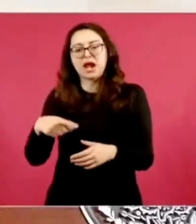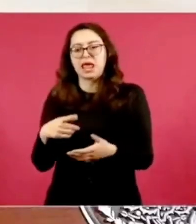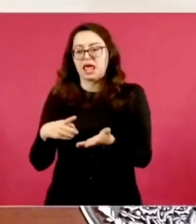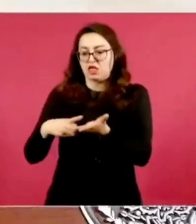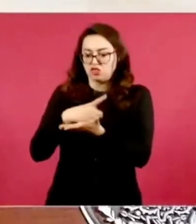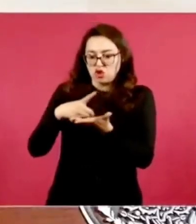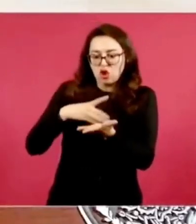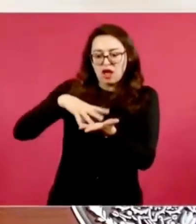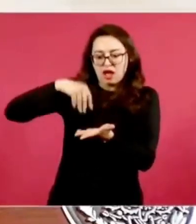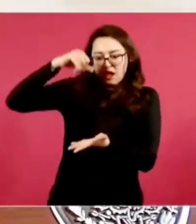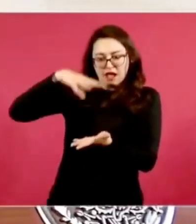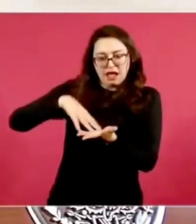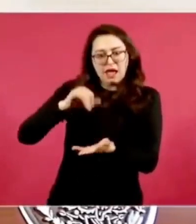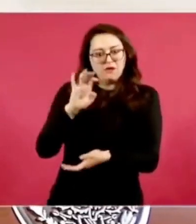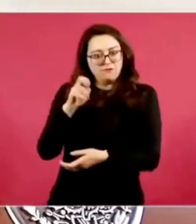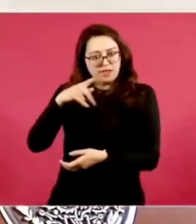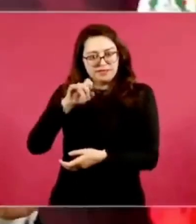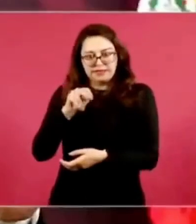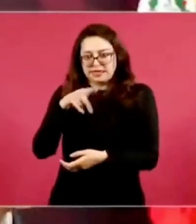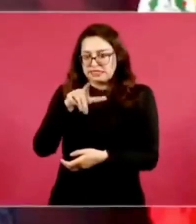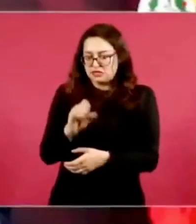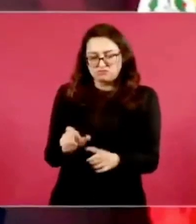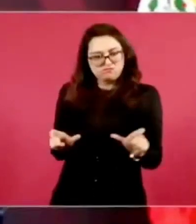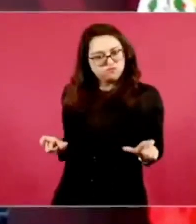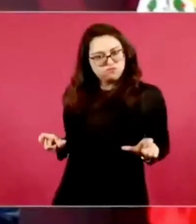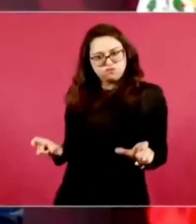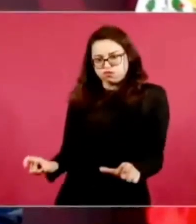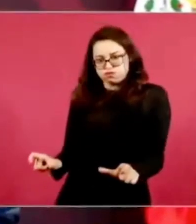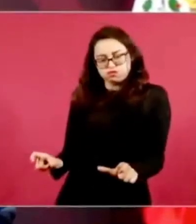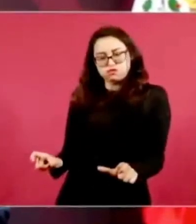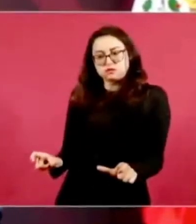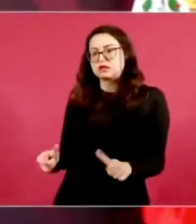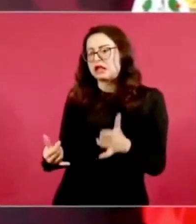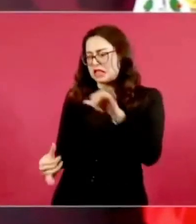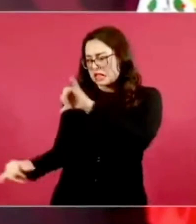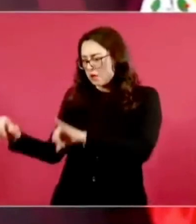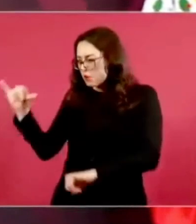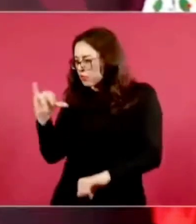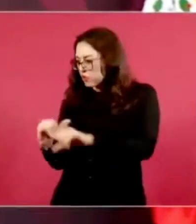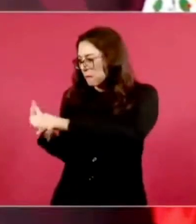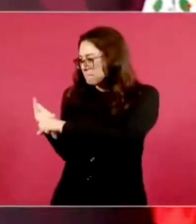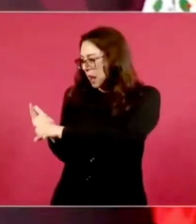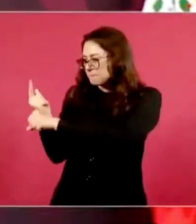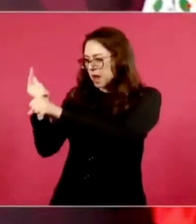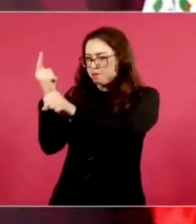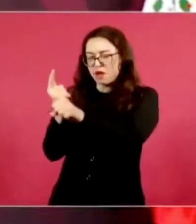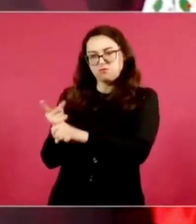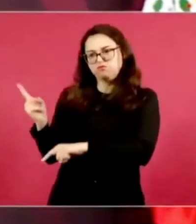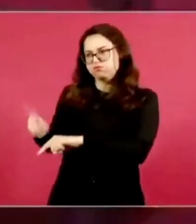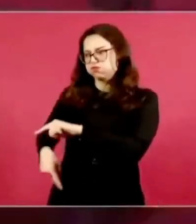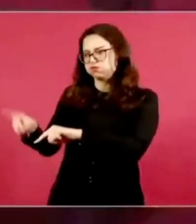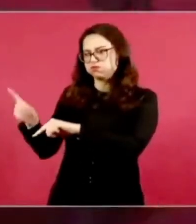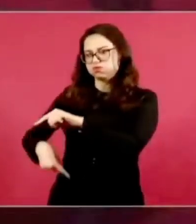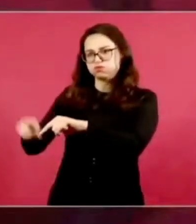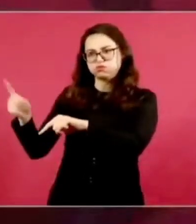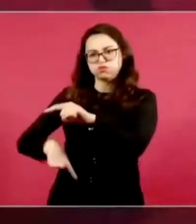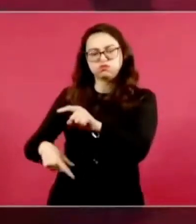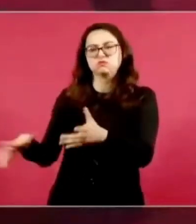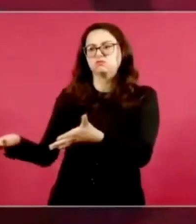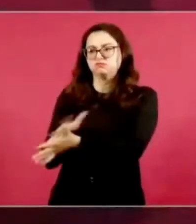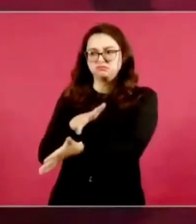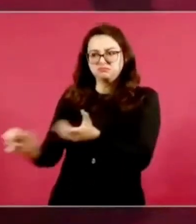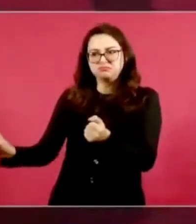Como nunca estamos destruyendo laboratorios de precursores químicos